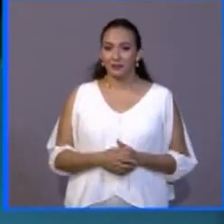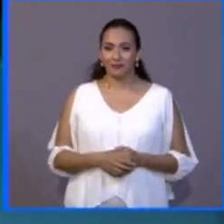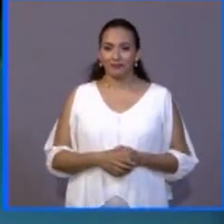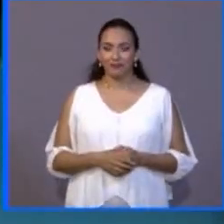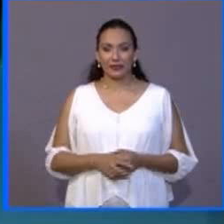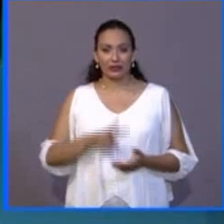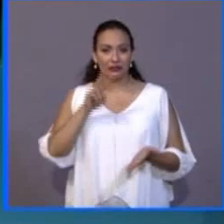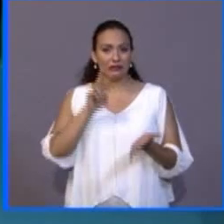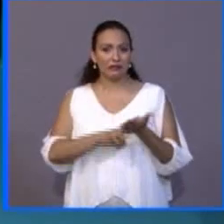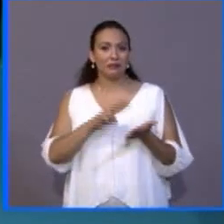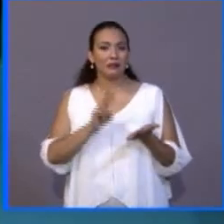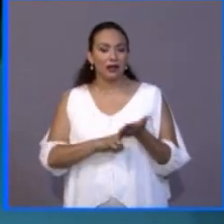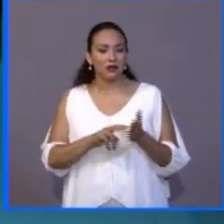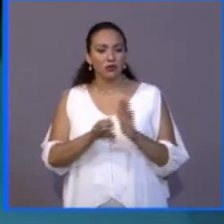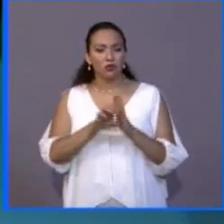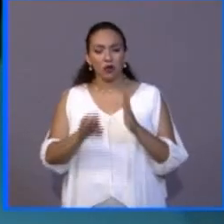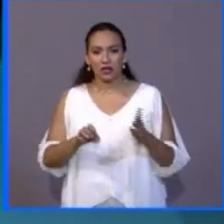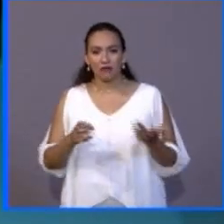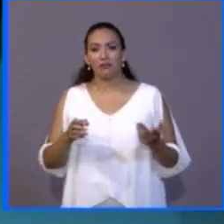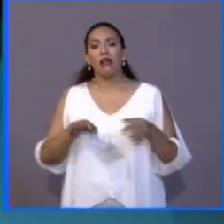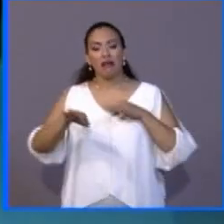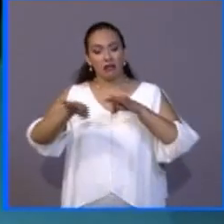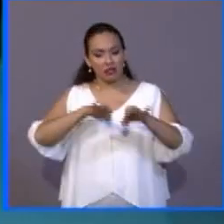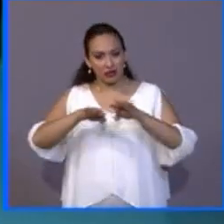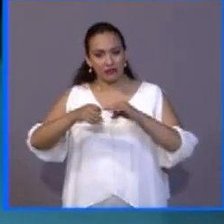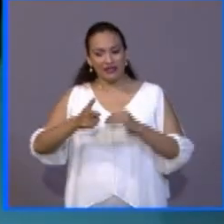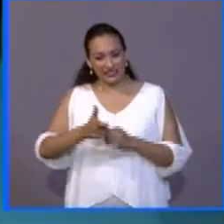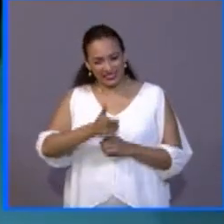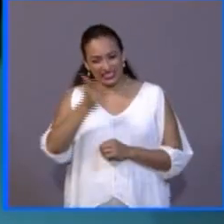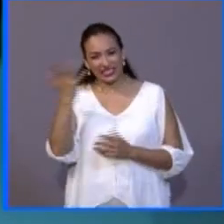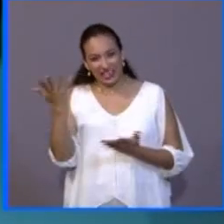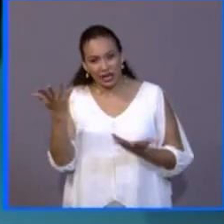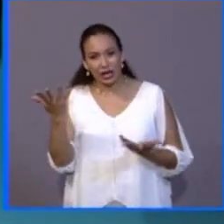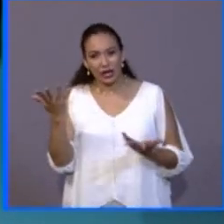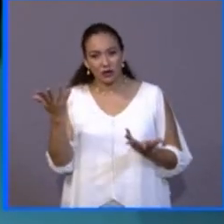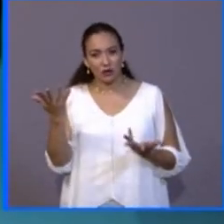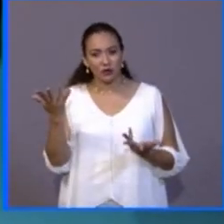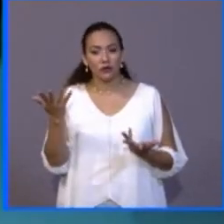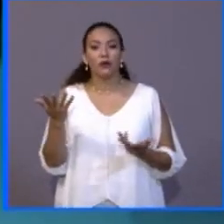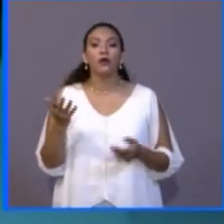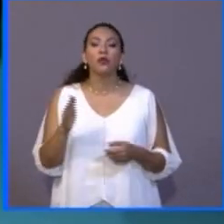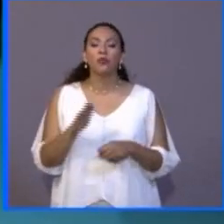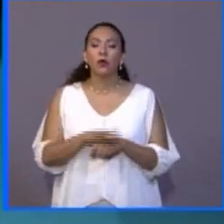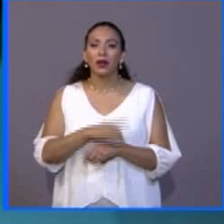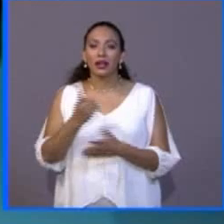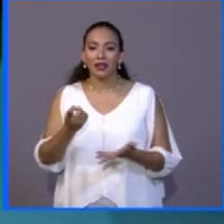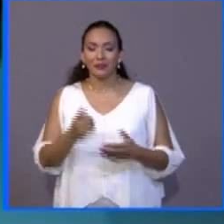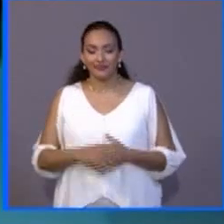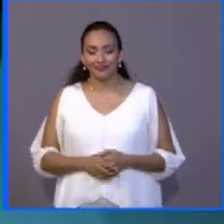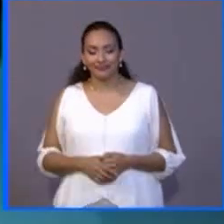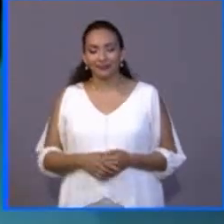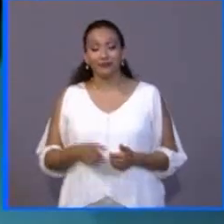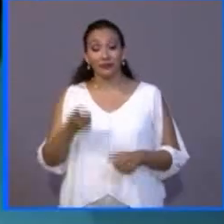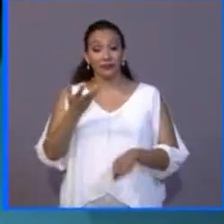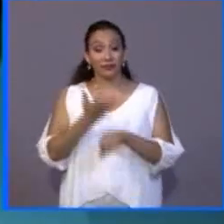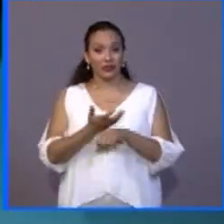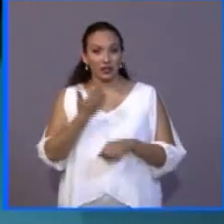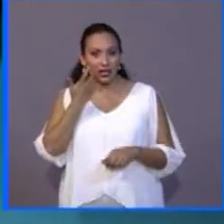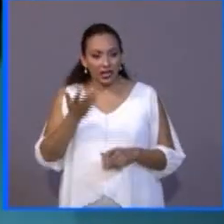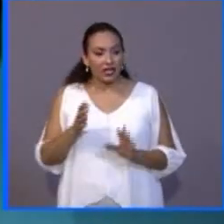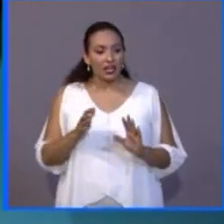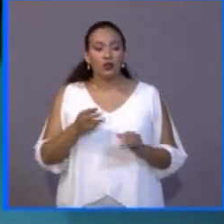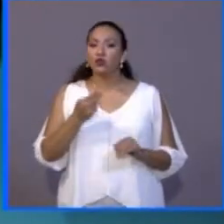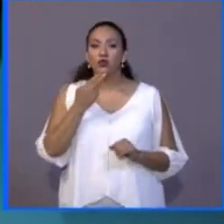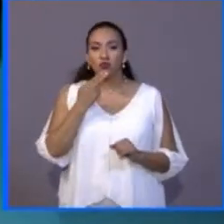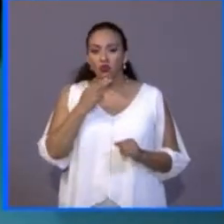los costos de producción aumenten a raíz de que se detiene los